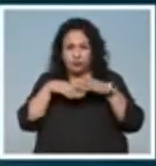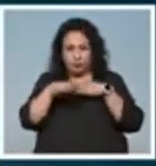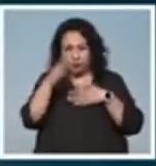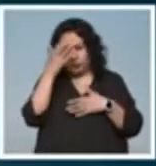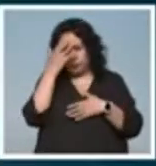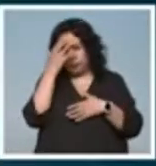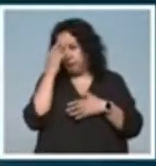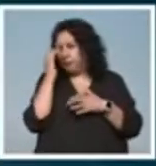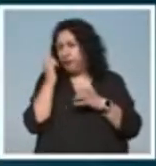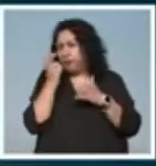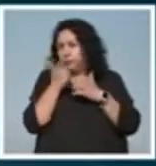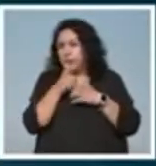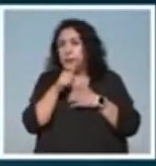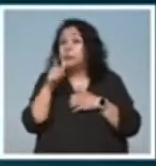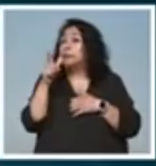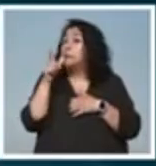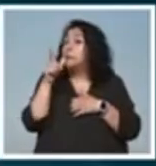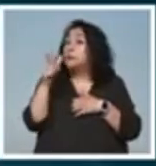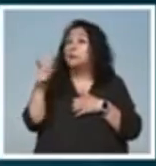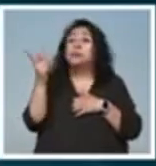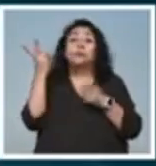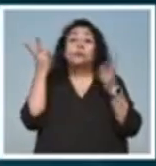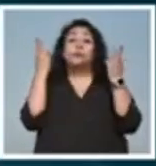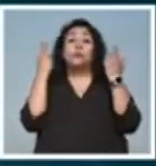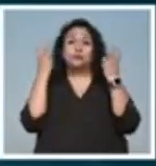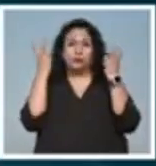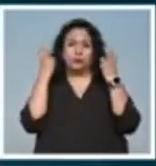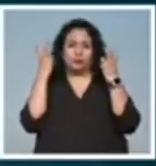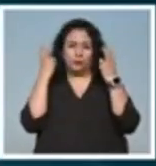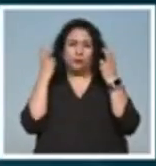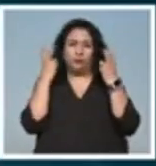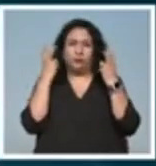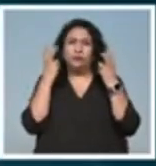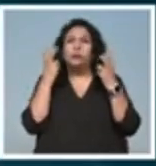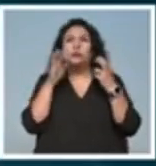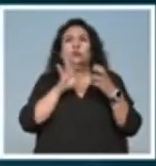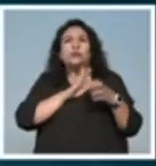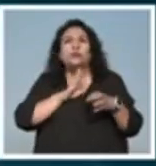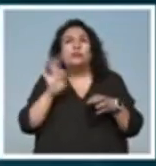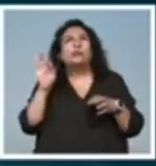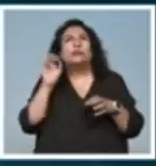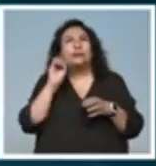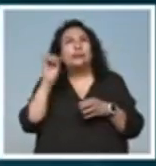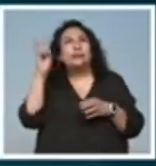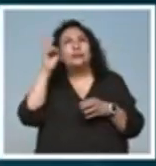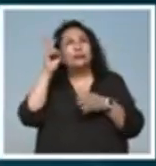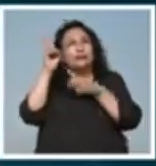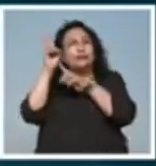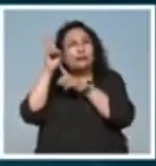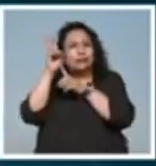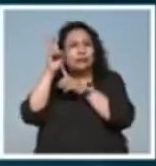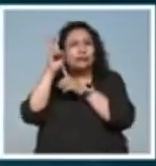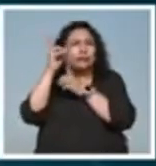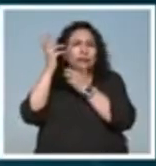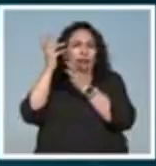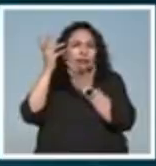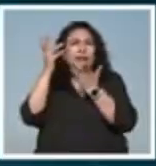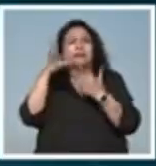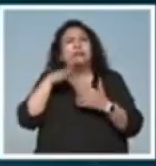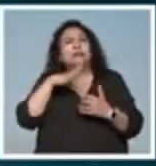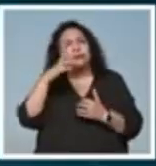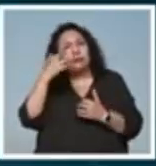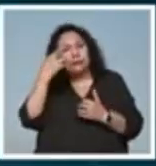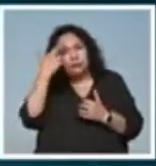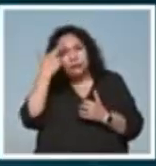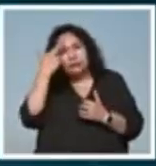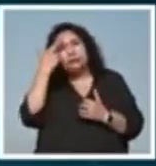en algo a partir de la luz y el audio, a tomar un poco sí el sueño desde lo onírico, que puede ser estos recuerdos que